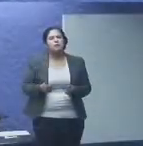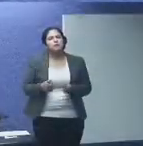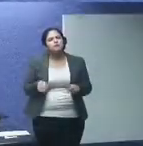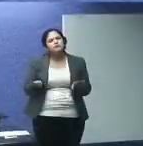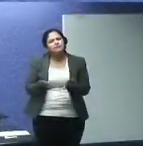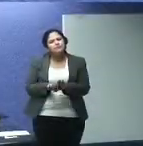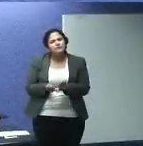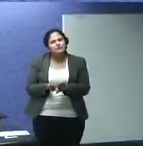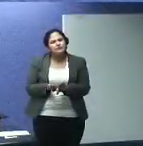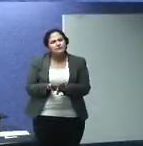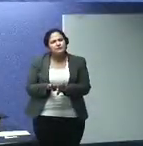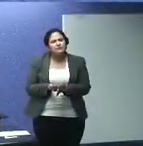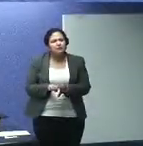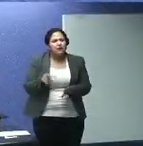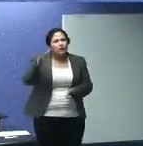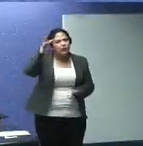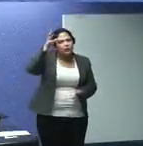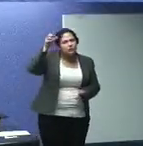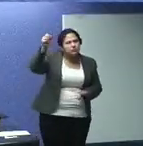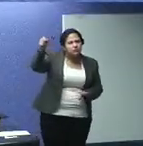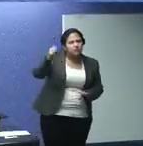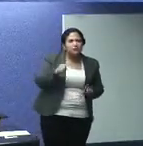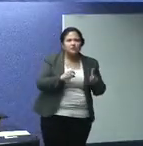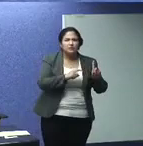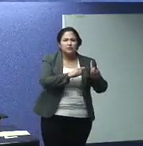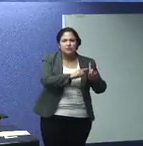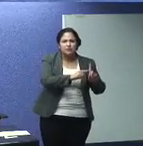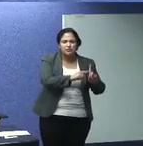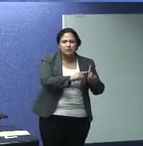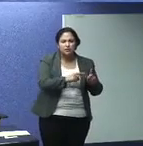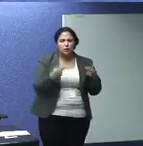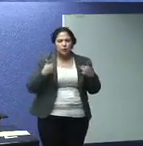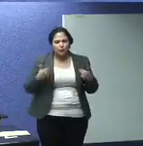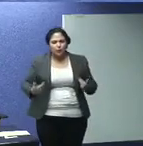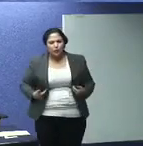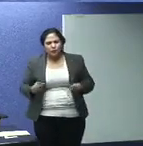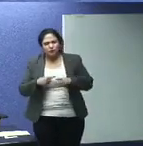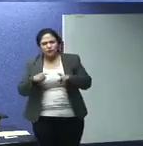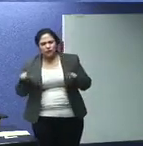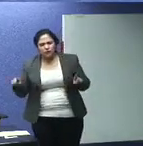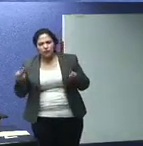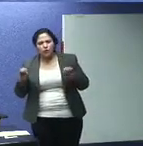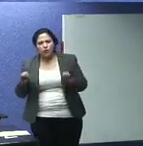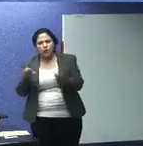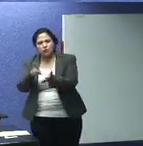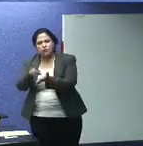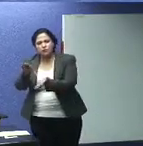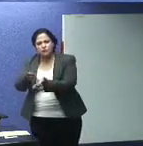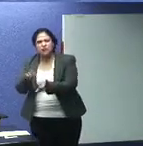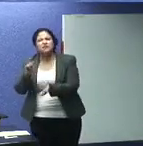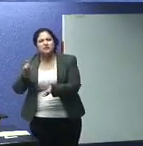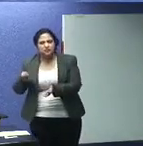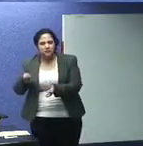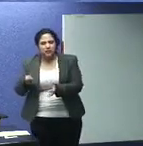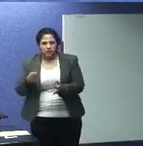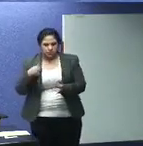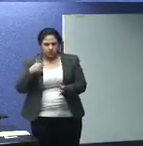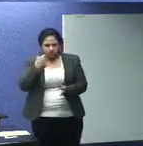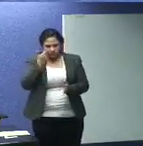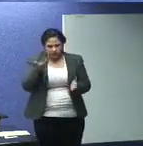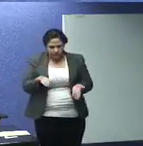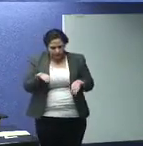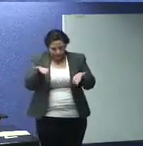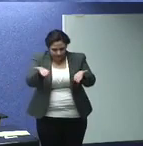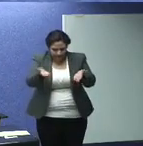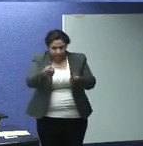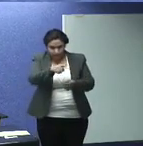a la diferencia de conceptos entre diversidad humana y discapacidad. Y ahorita les diré por qué. No, quisiera dejar en este momento la